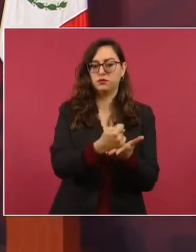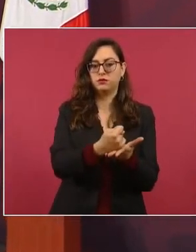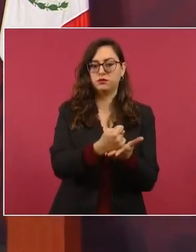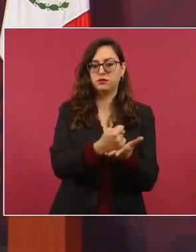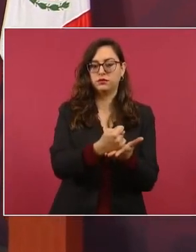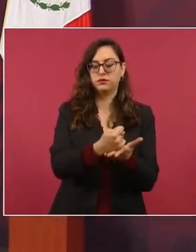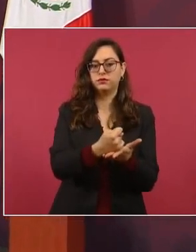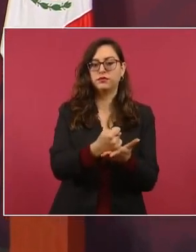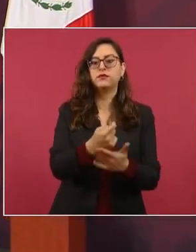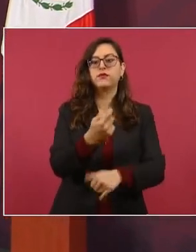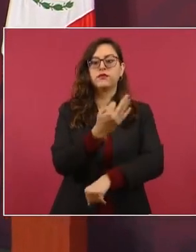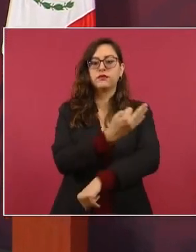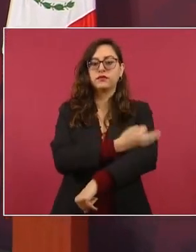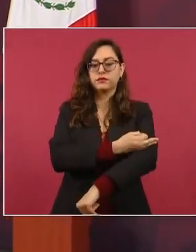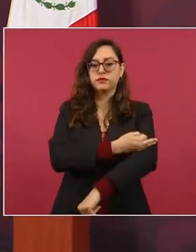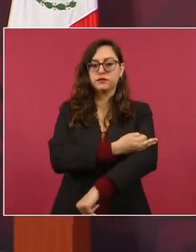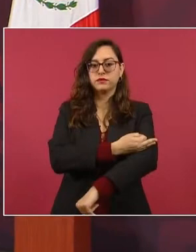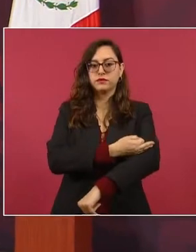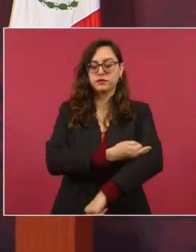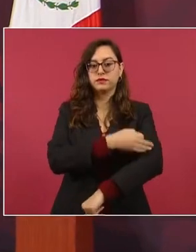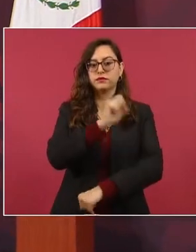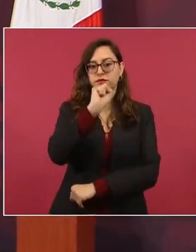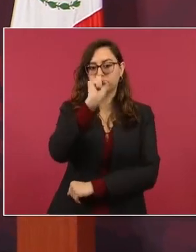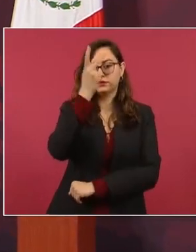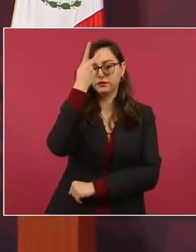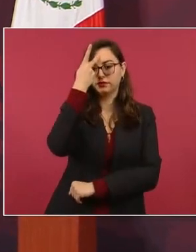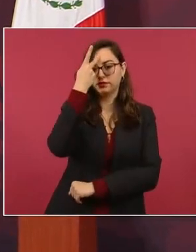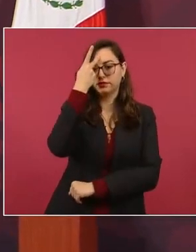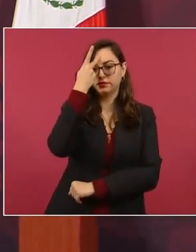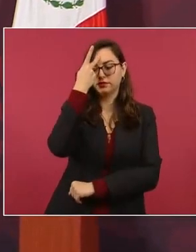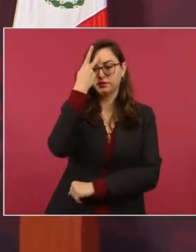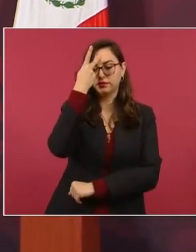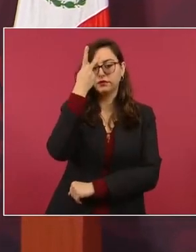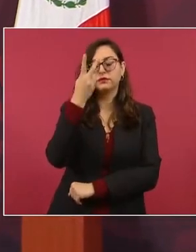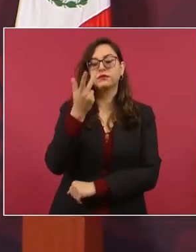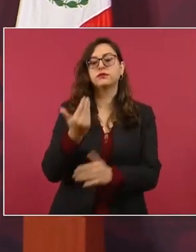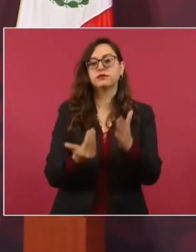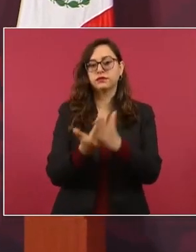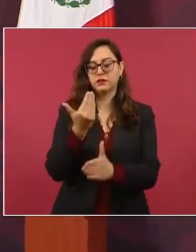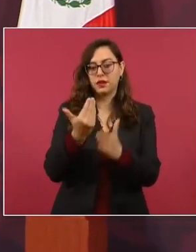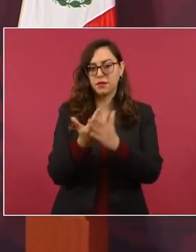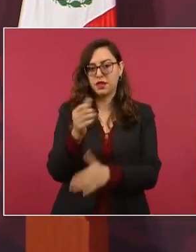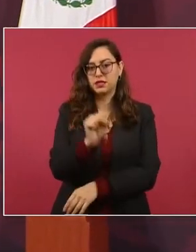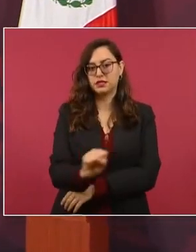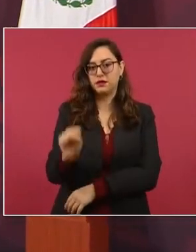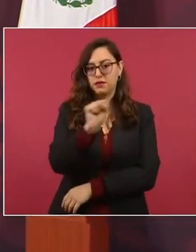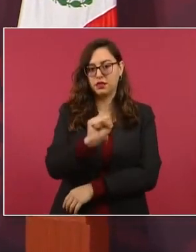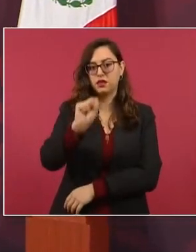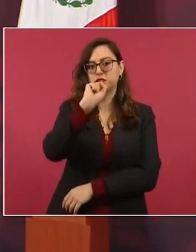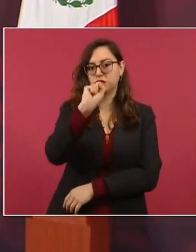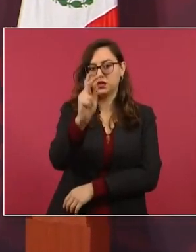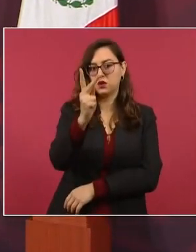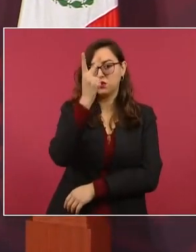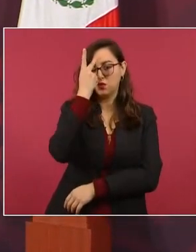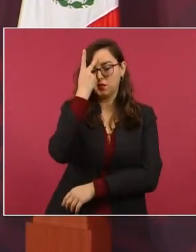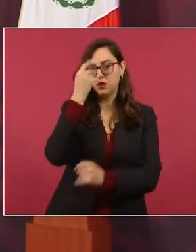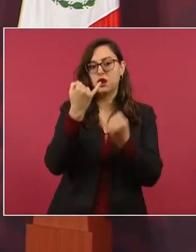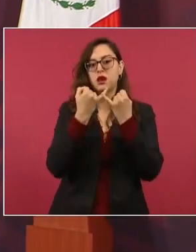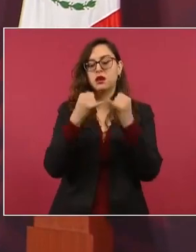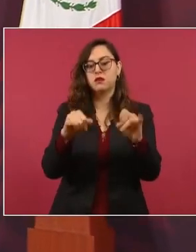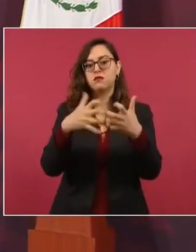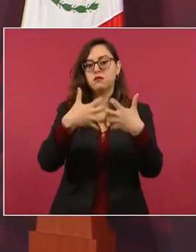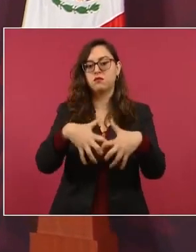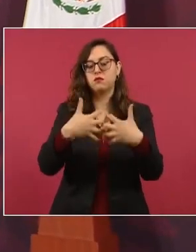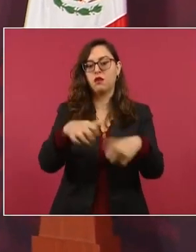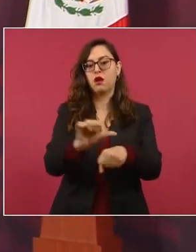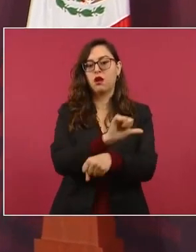en la tarde también en San Luis, en la mañana San Luis, vamos a inaugurar una planta automotriz